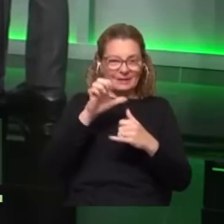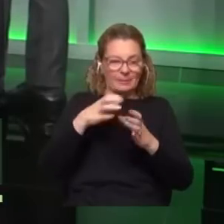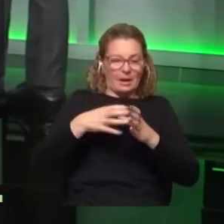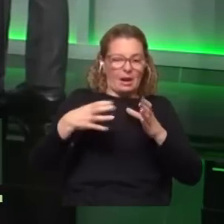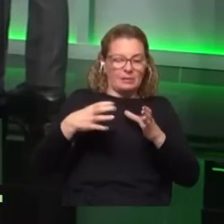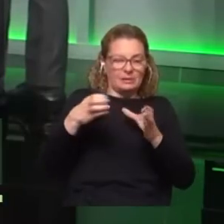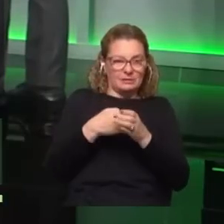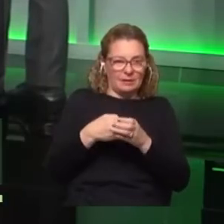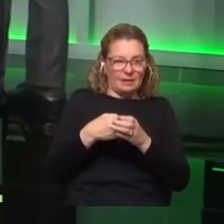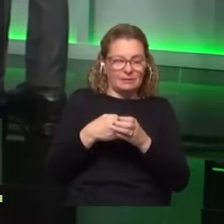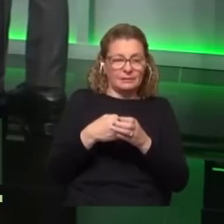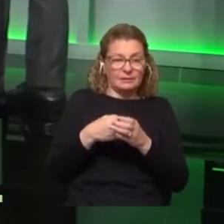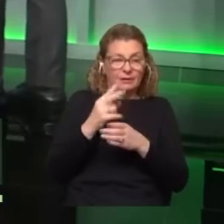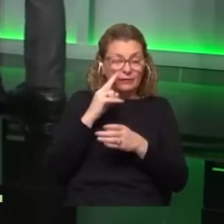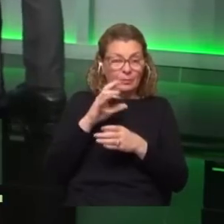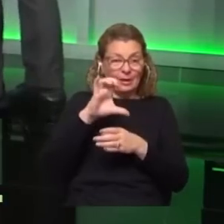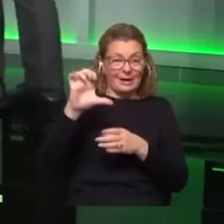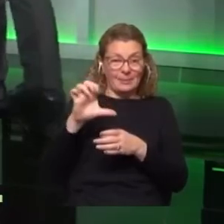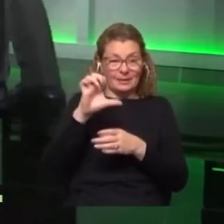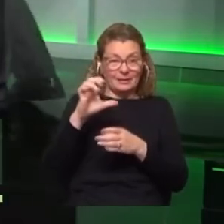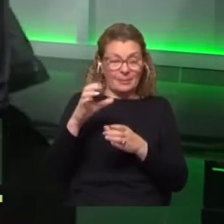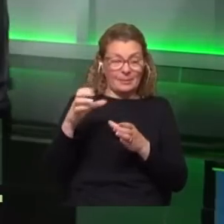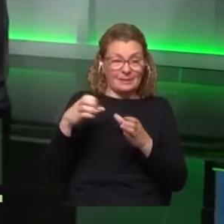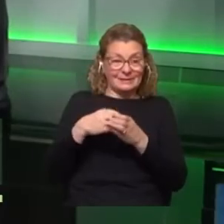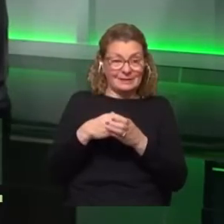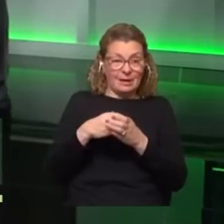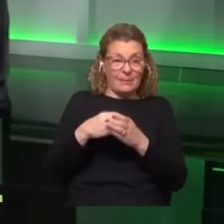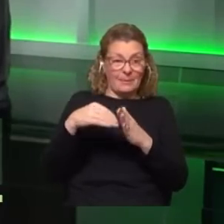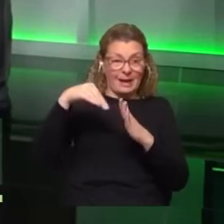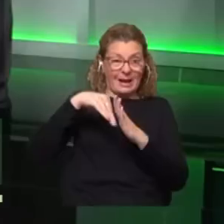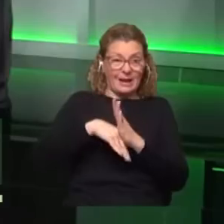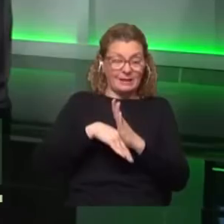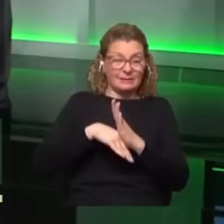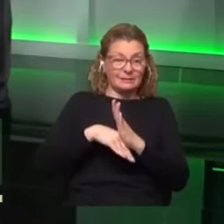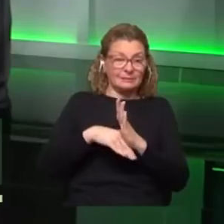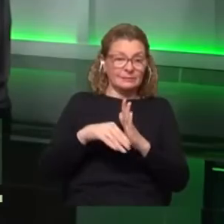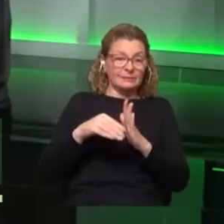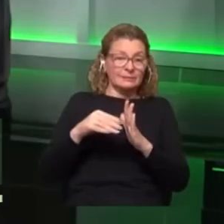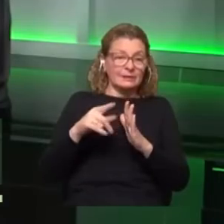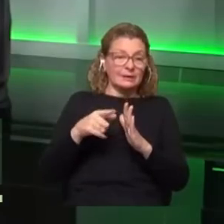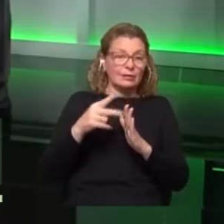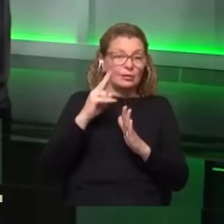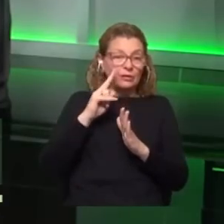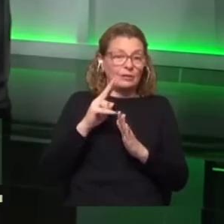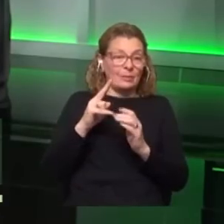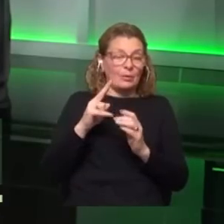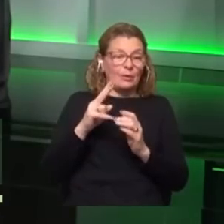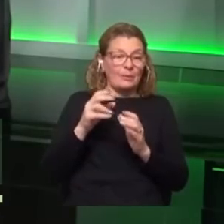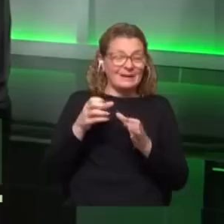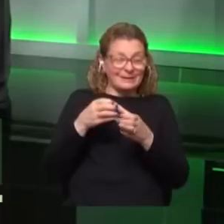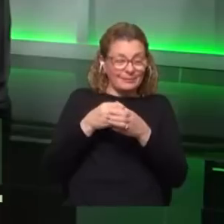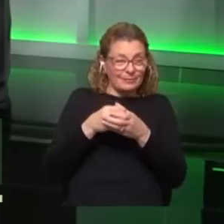tenemos Es que la realidad de que las empresas de menor porte son las que más caen es algo que se ha mantenido en particular si te fijas las